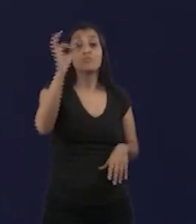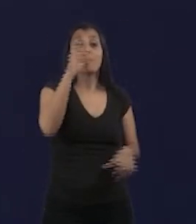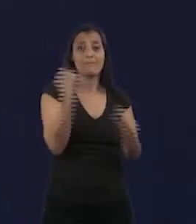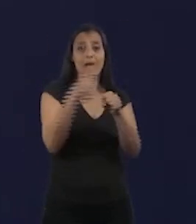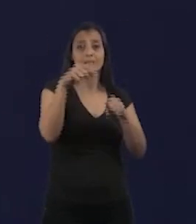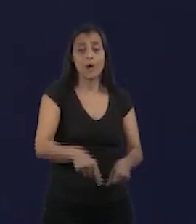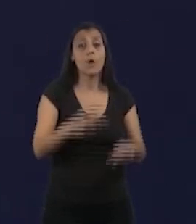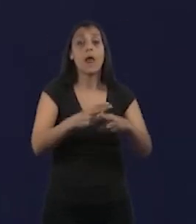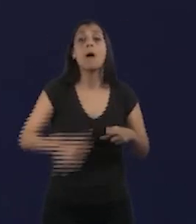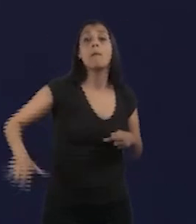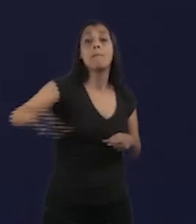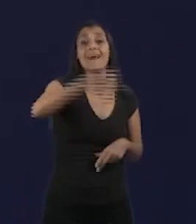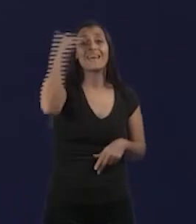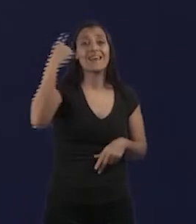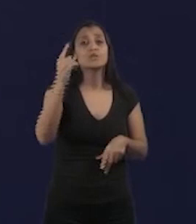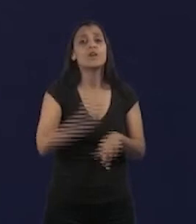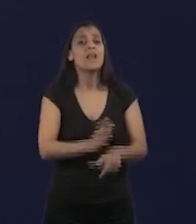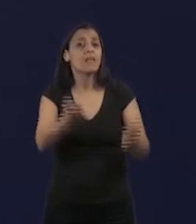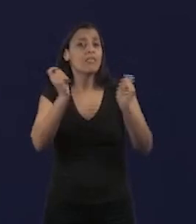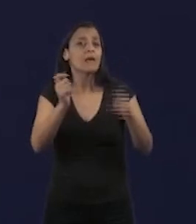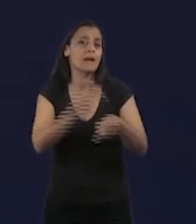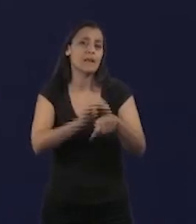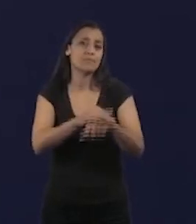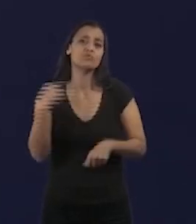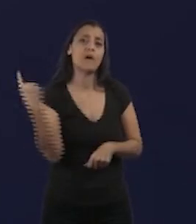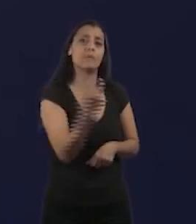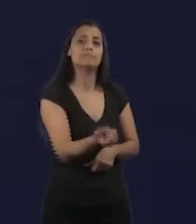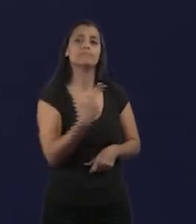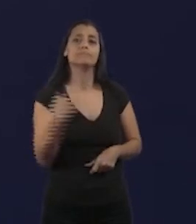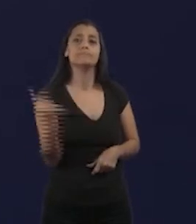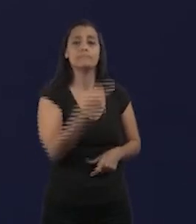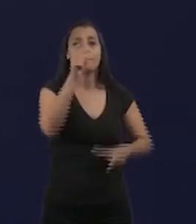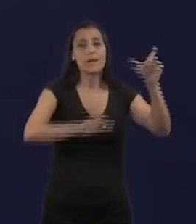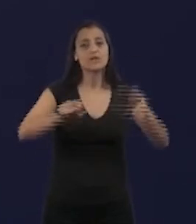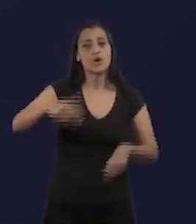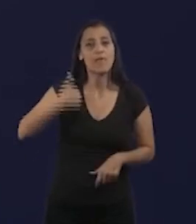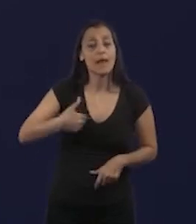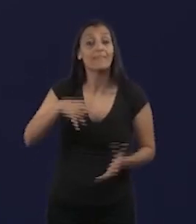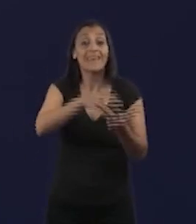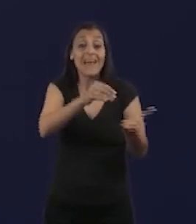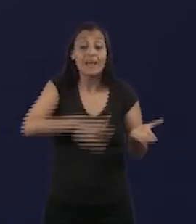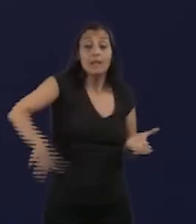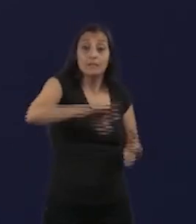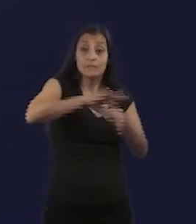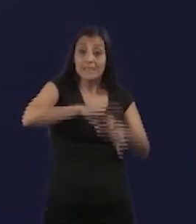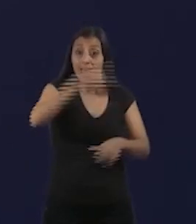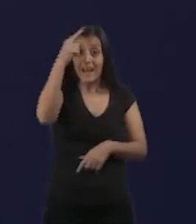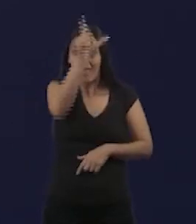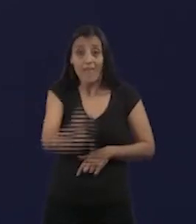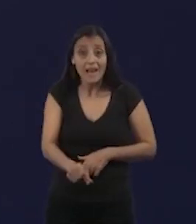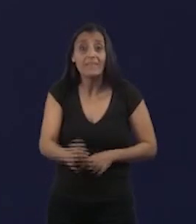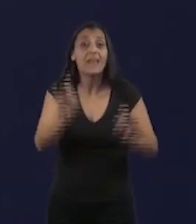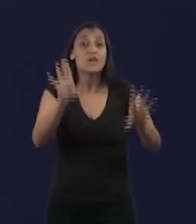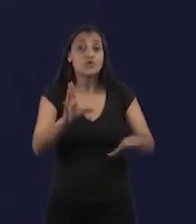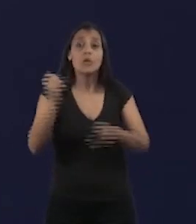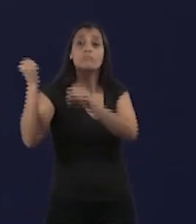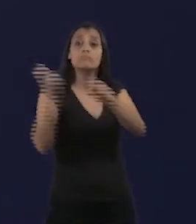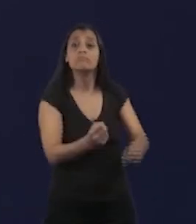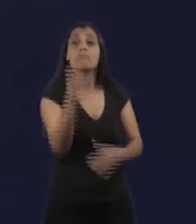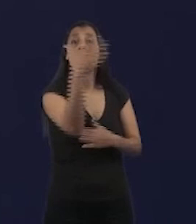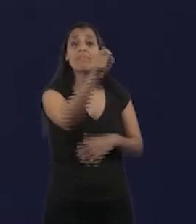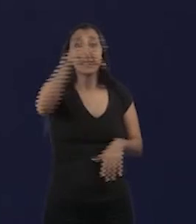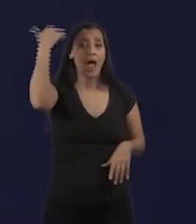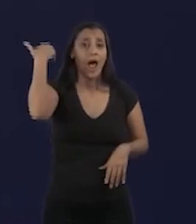nacionales lo decimos siempre son propiedad de todos los argentinos y en tierras nacionales va a estar solo la bandera